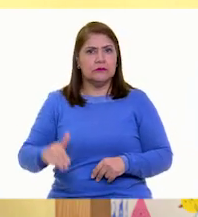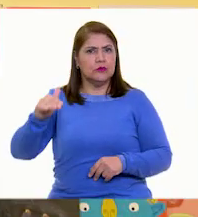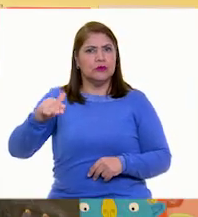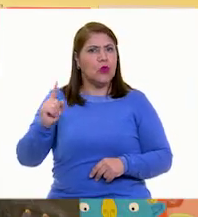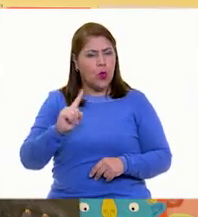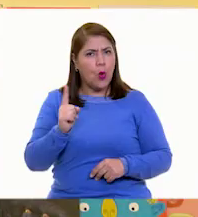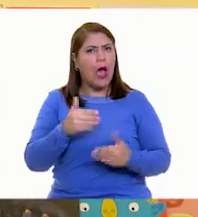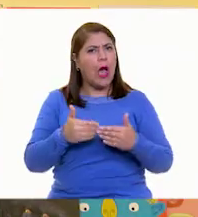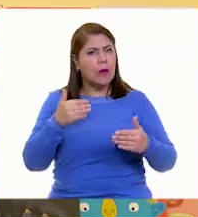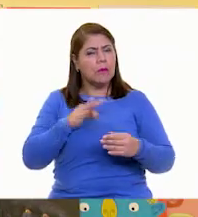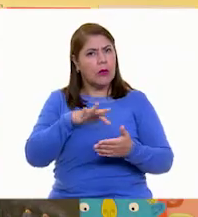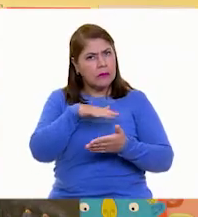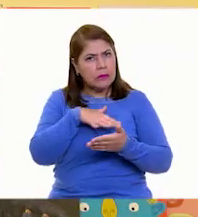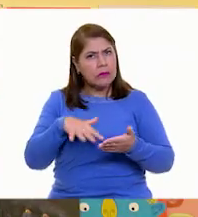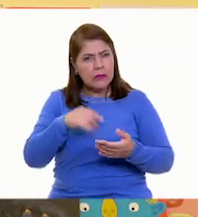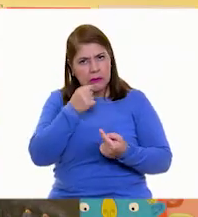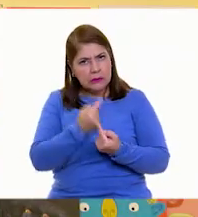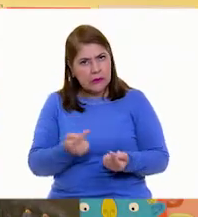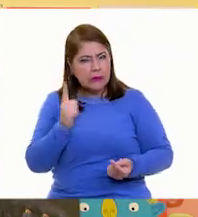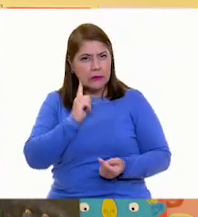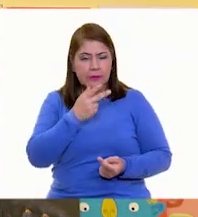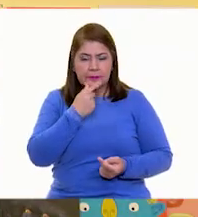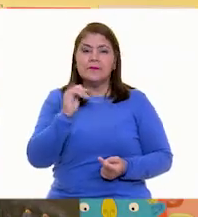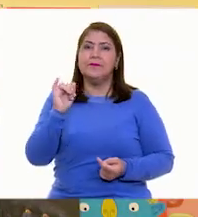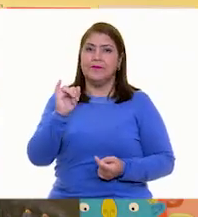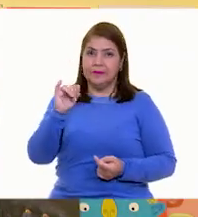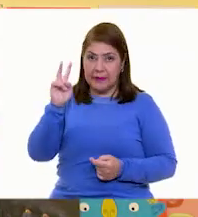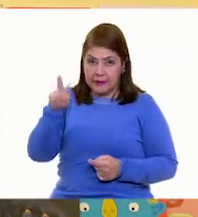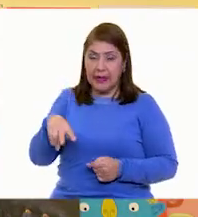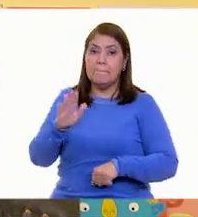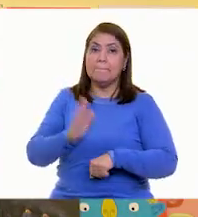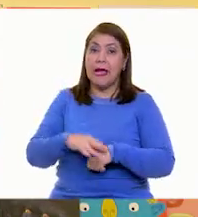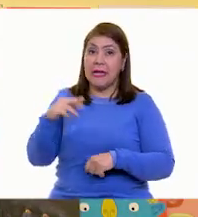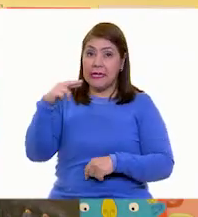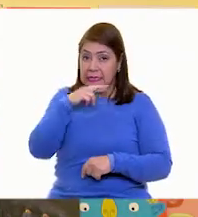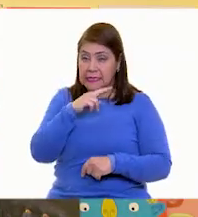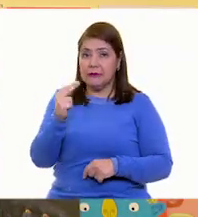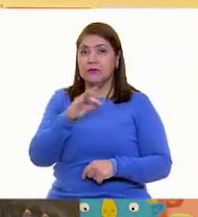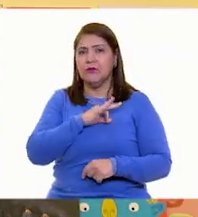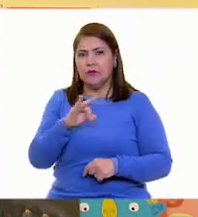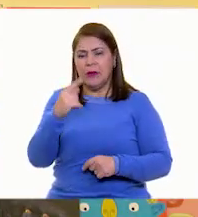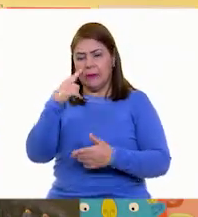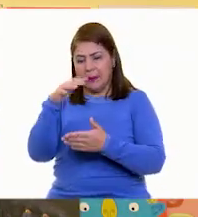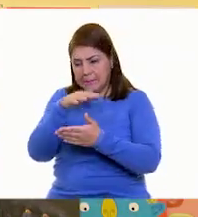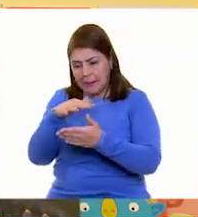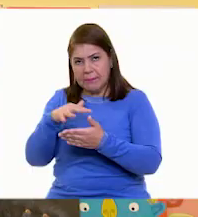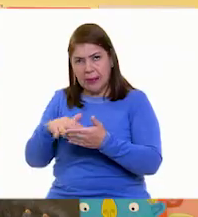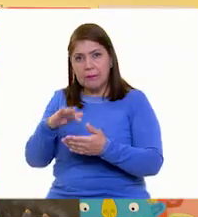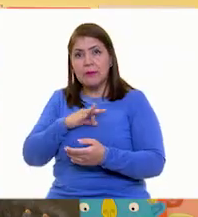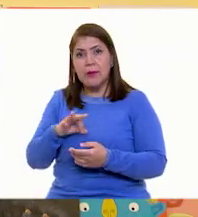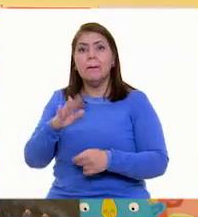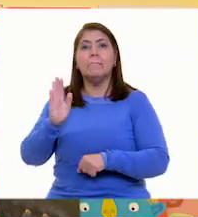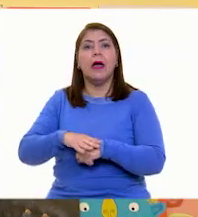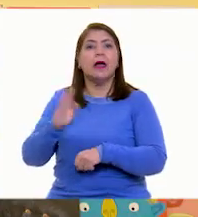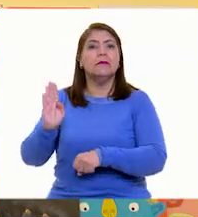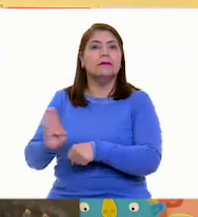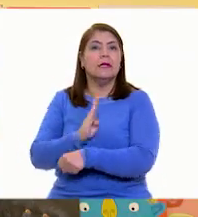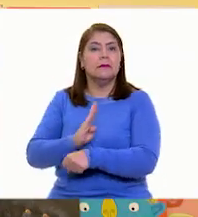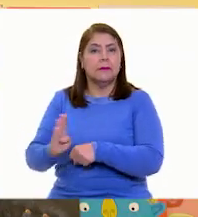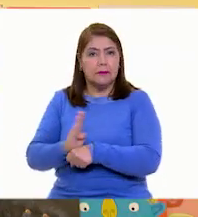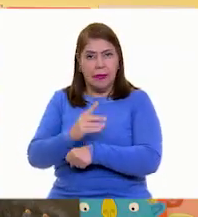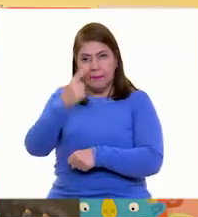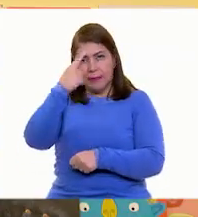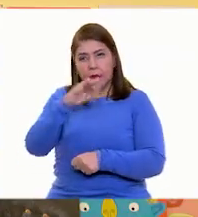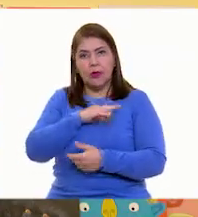niños. Así es, de hecho, entre más pronto se ofrezcan oportunidades de lectura, más beneficios se